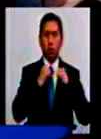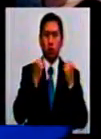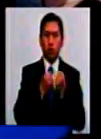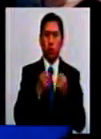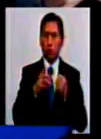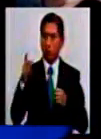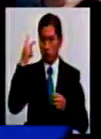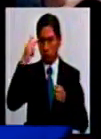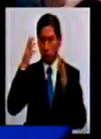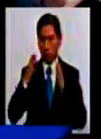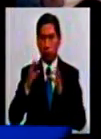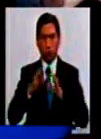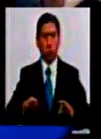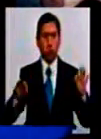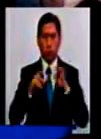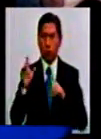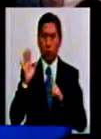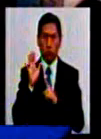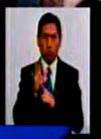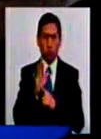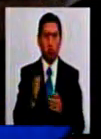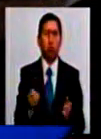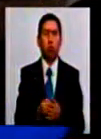o políticos.